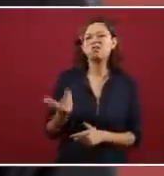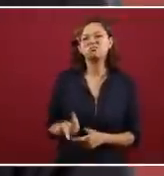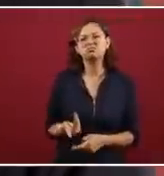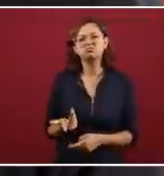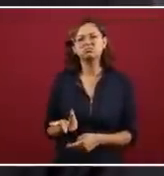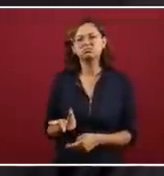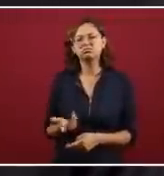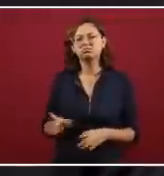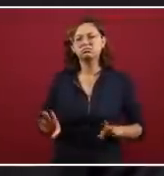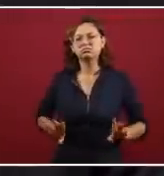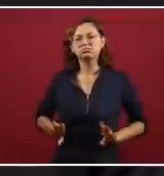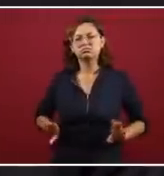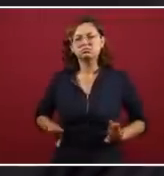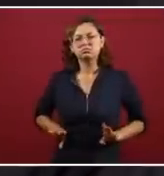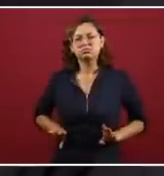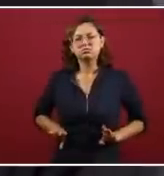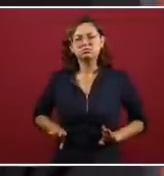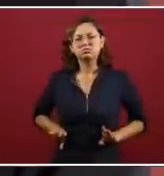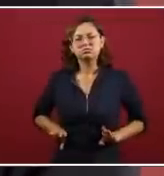eran